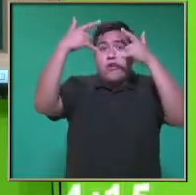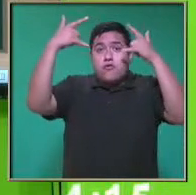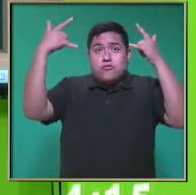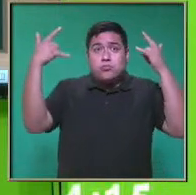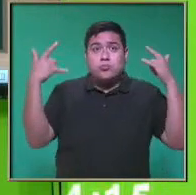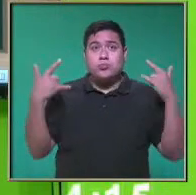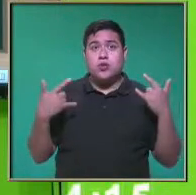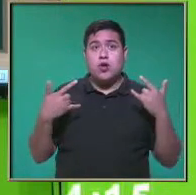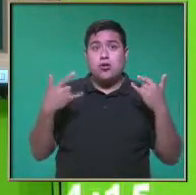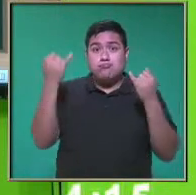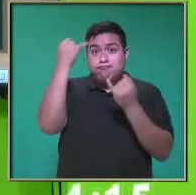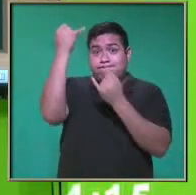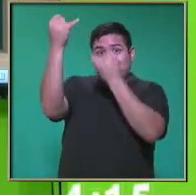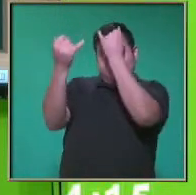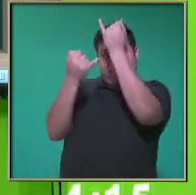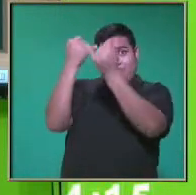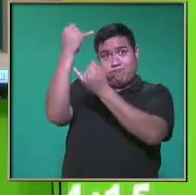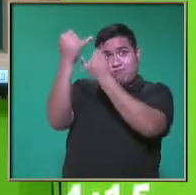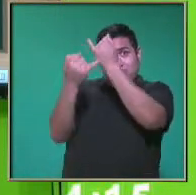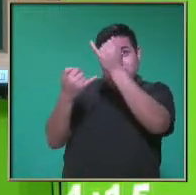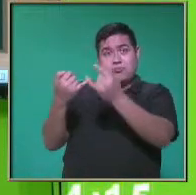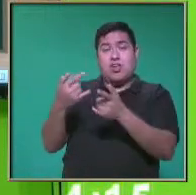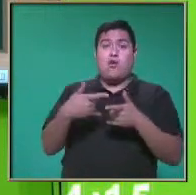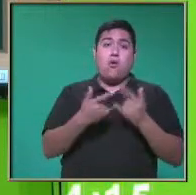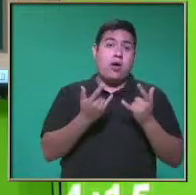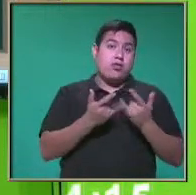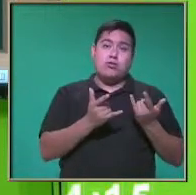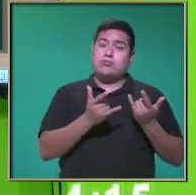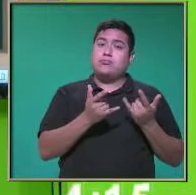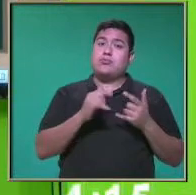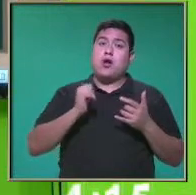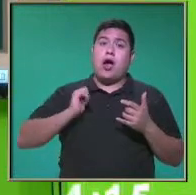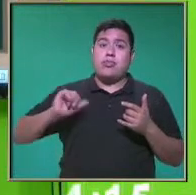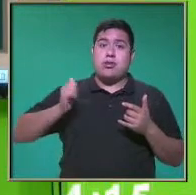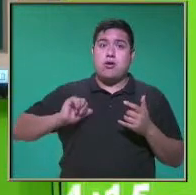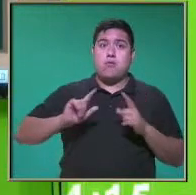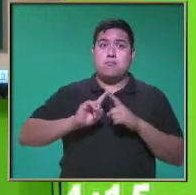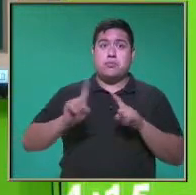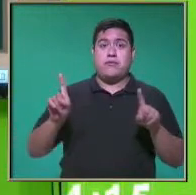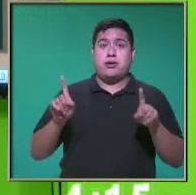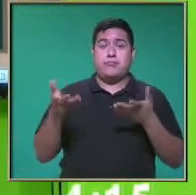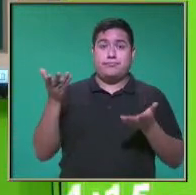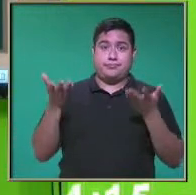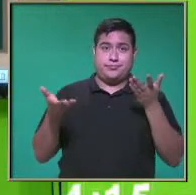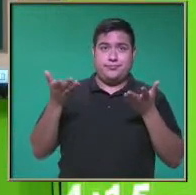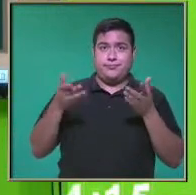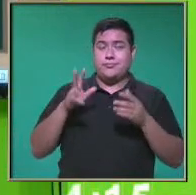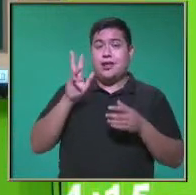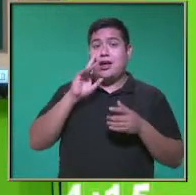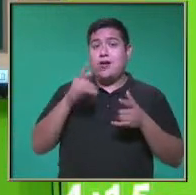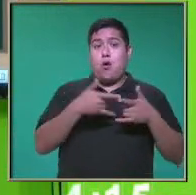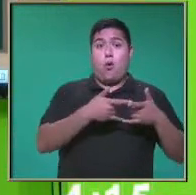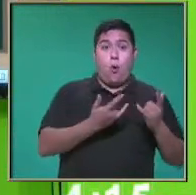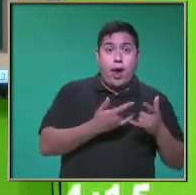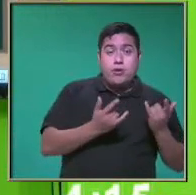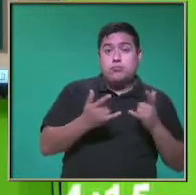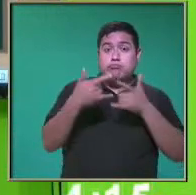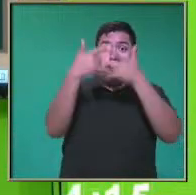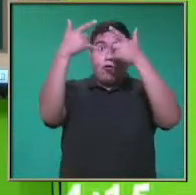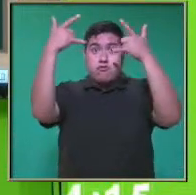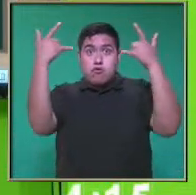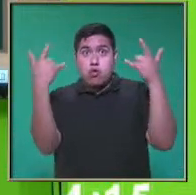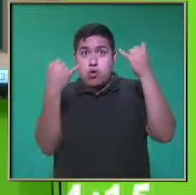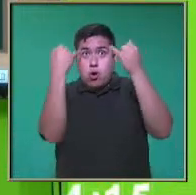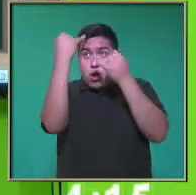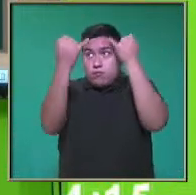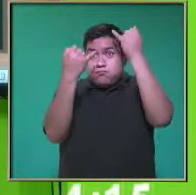y que no son historias clásicas, es decir, que se clasifican de manera diferente. Recuerda que los cuentos y las fábulas son distintos. Well, the